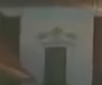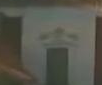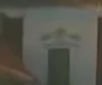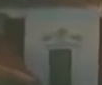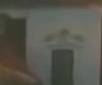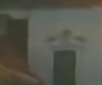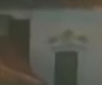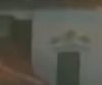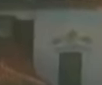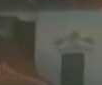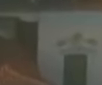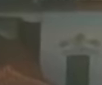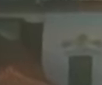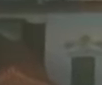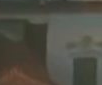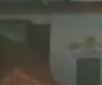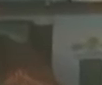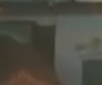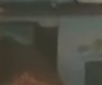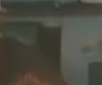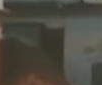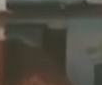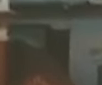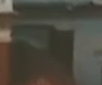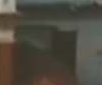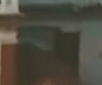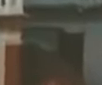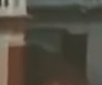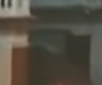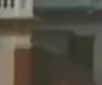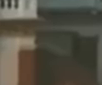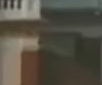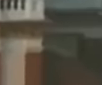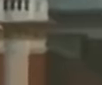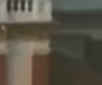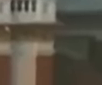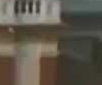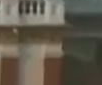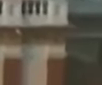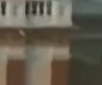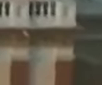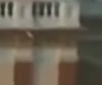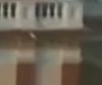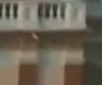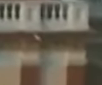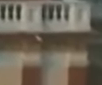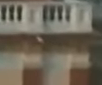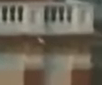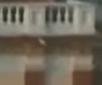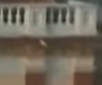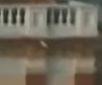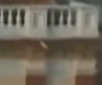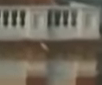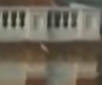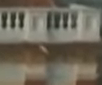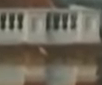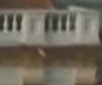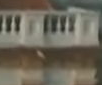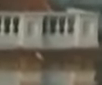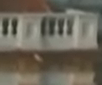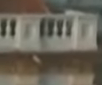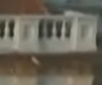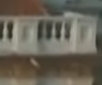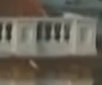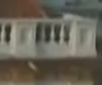que no está centrado en la renta petrolera, sino que hay una diversificación de los diferentes sectores económicos, y también destacaba lo que han